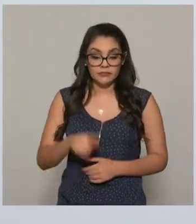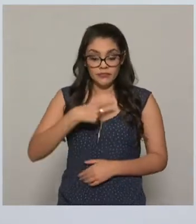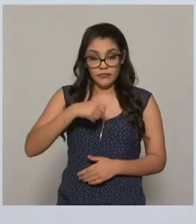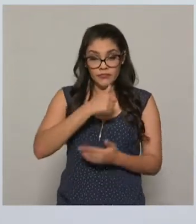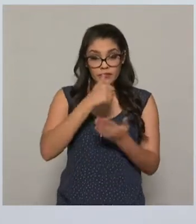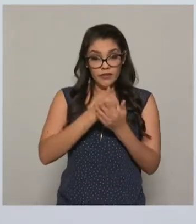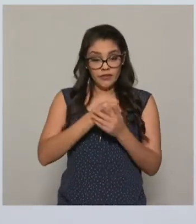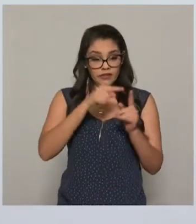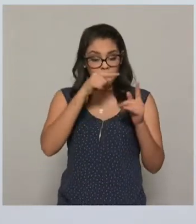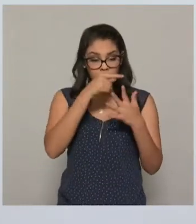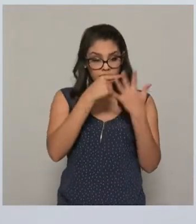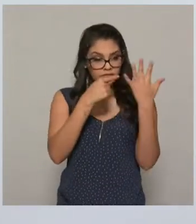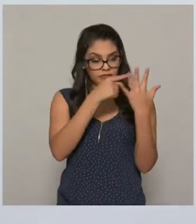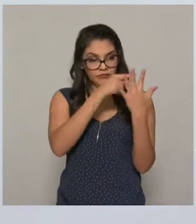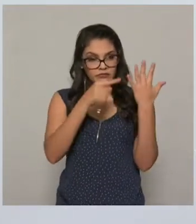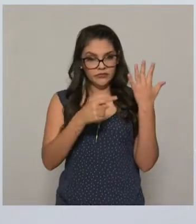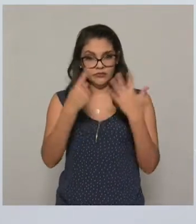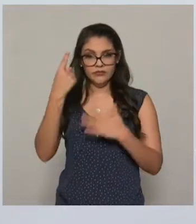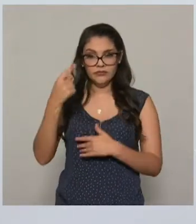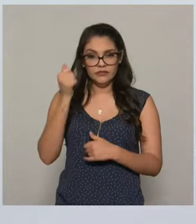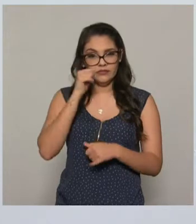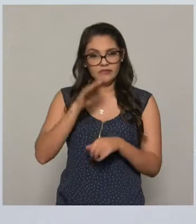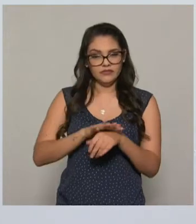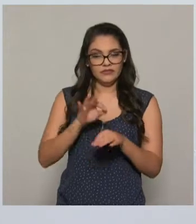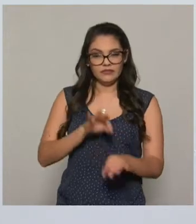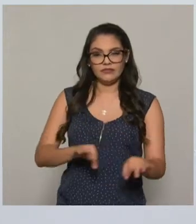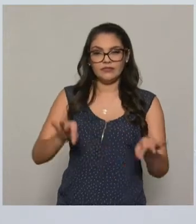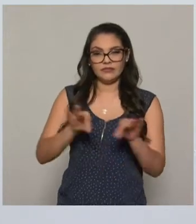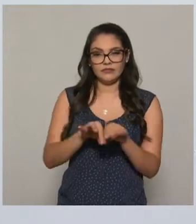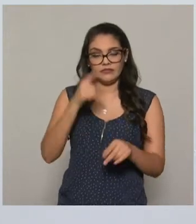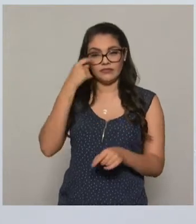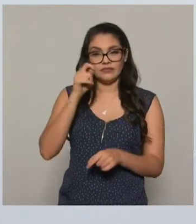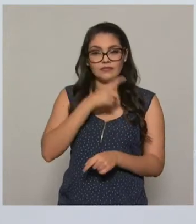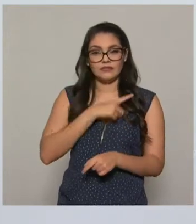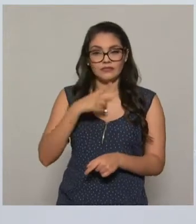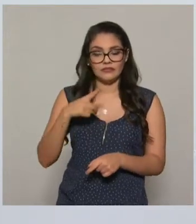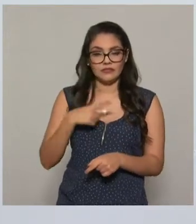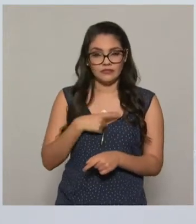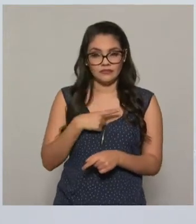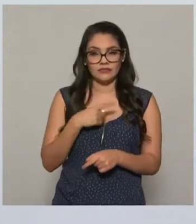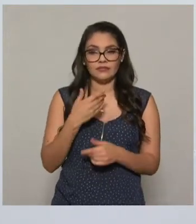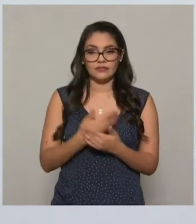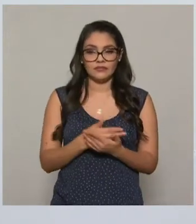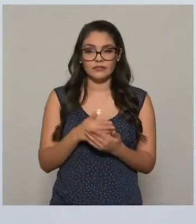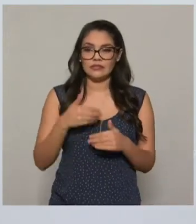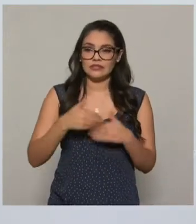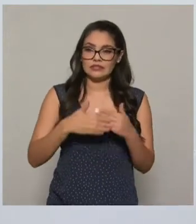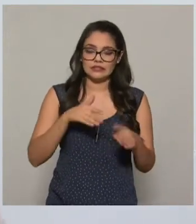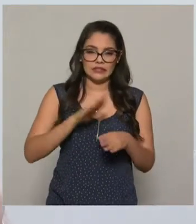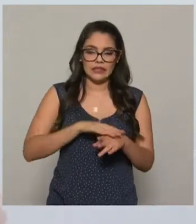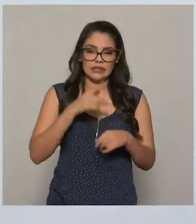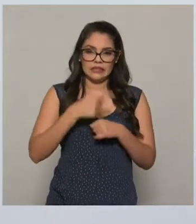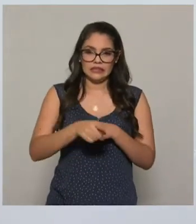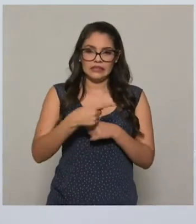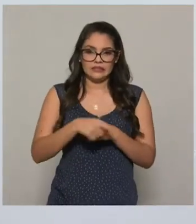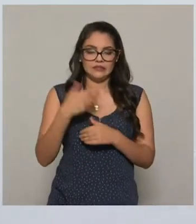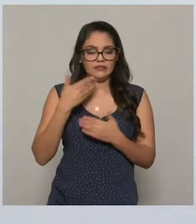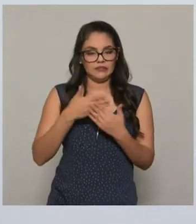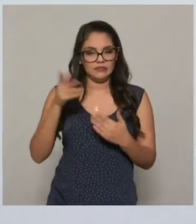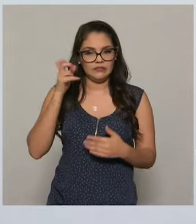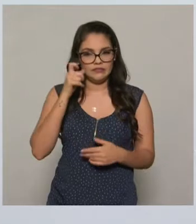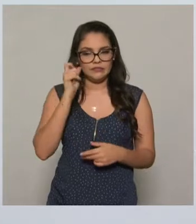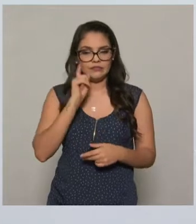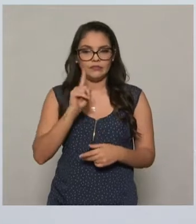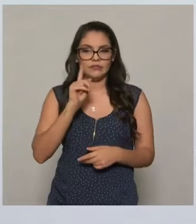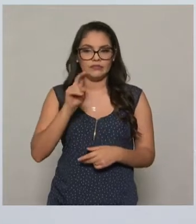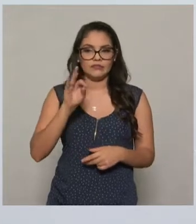convertido en una de las 5 principales con mayor número de incidentes viales y además con los cruceros más peligrosos. Ya acabamos de escuchar a